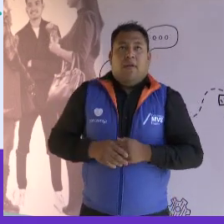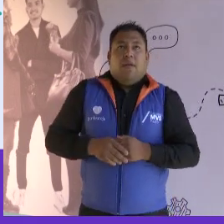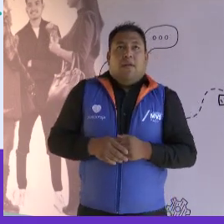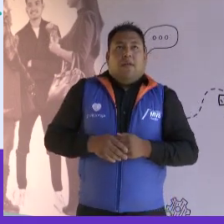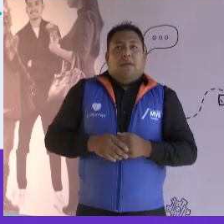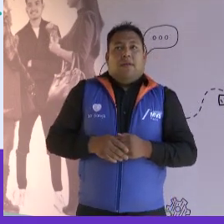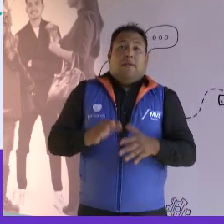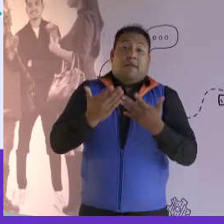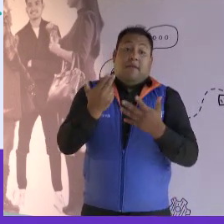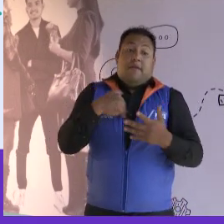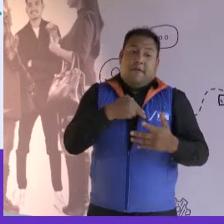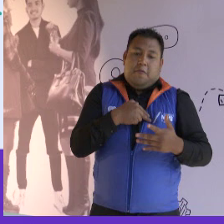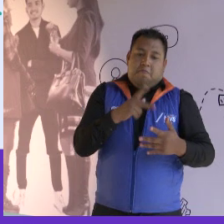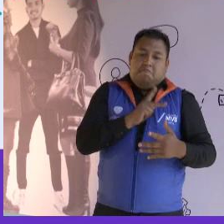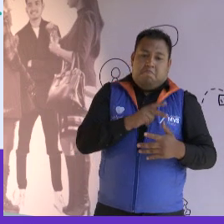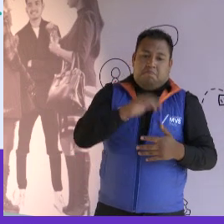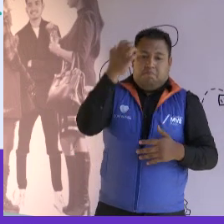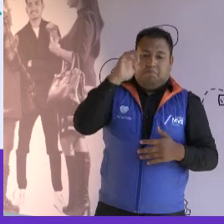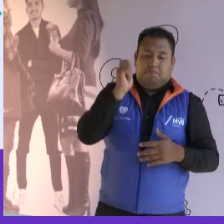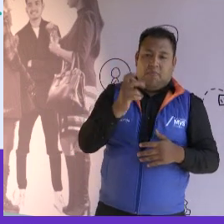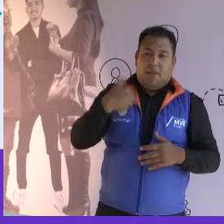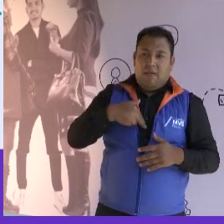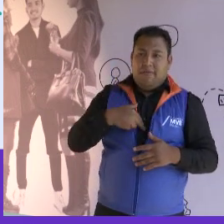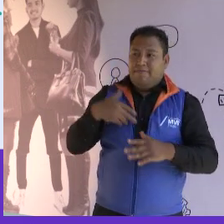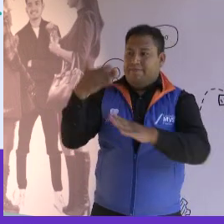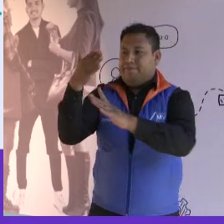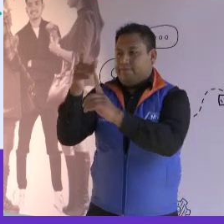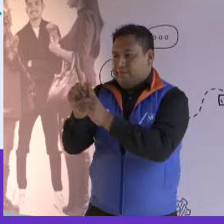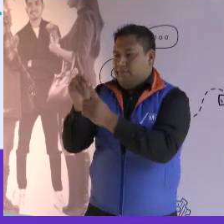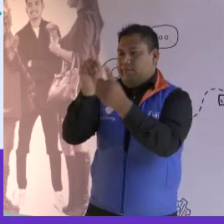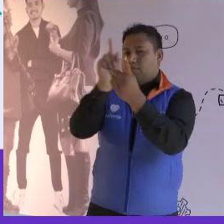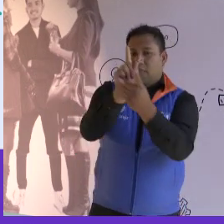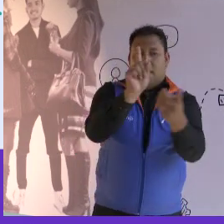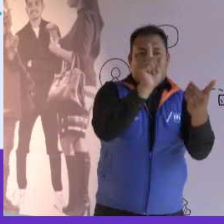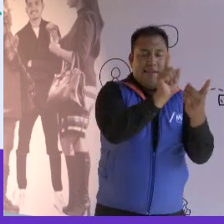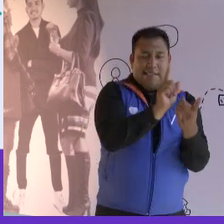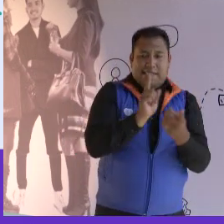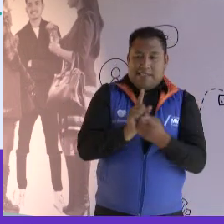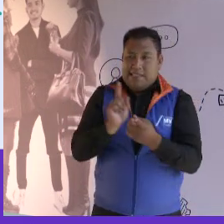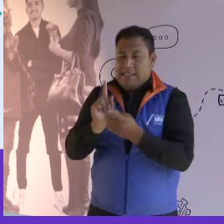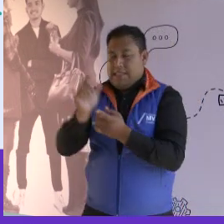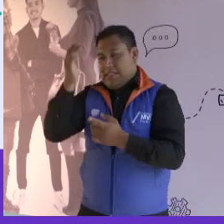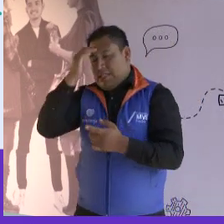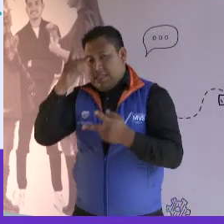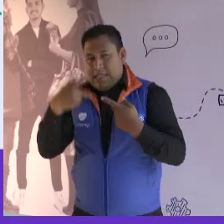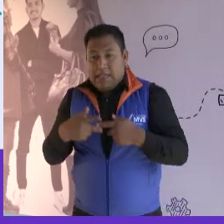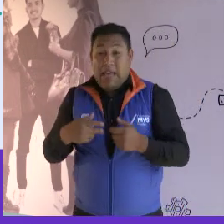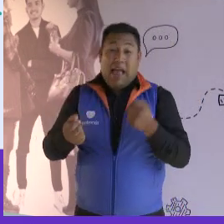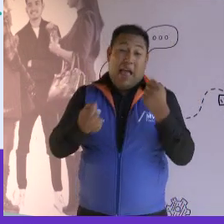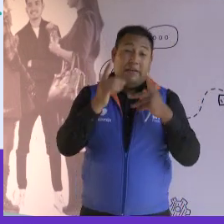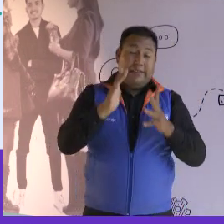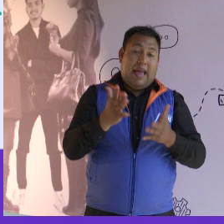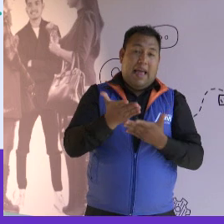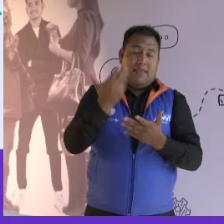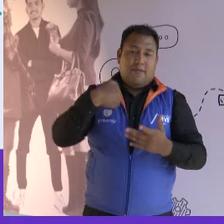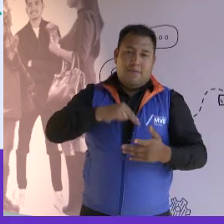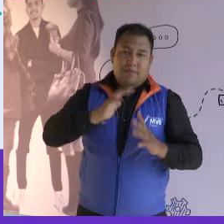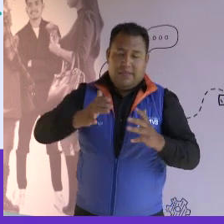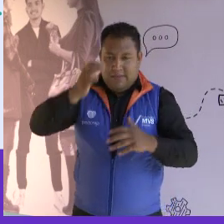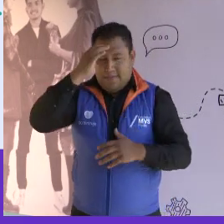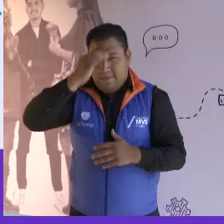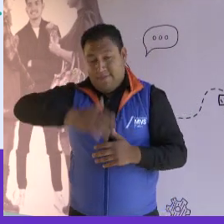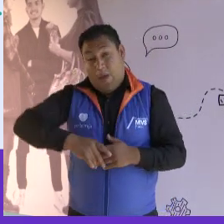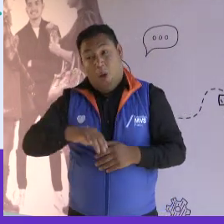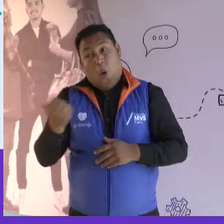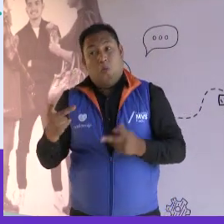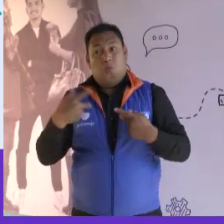a tocar puertas, identificar, hacer un mapeo de actores. Algunos ya nos conocíamos, otros no.